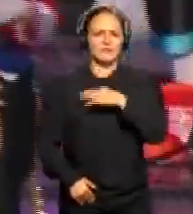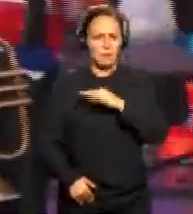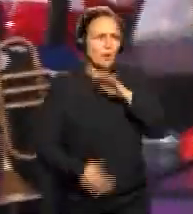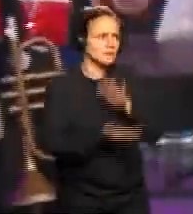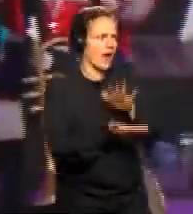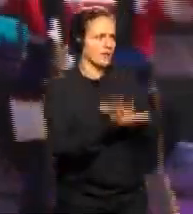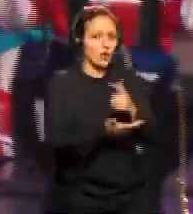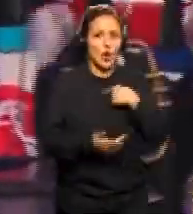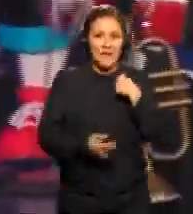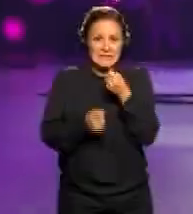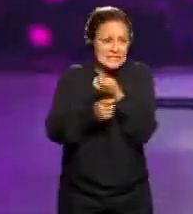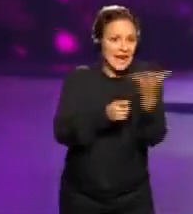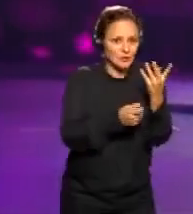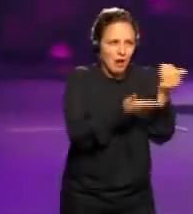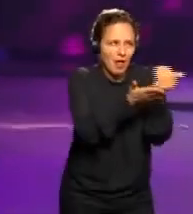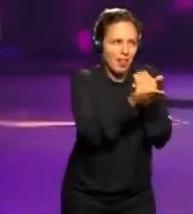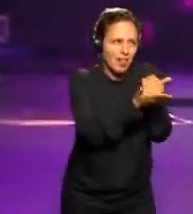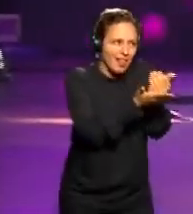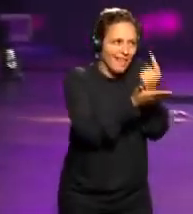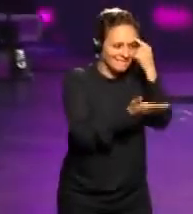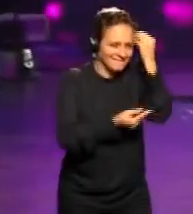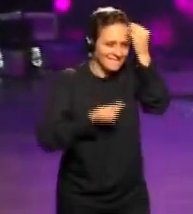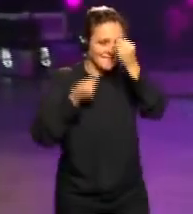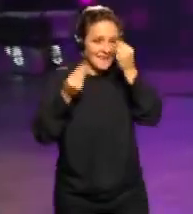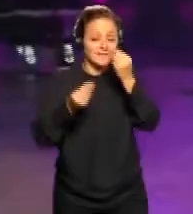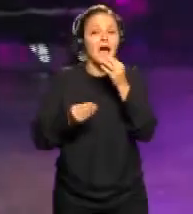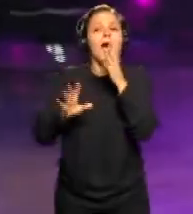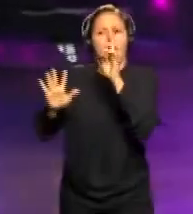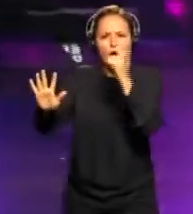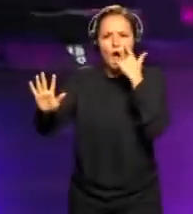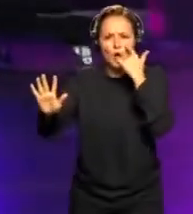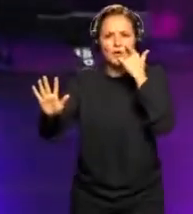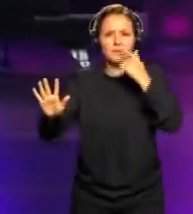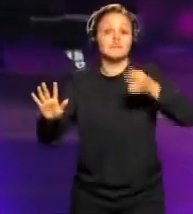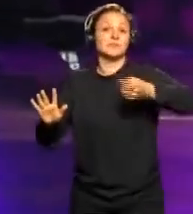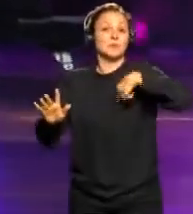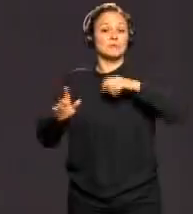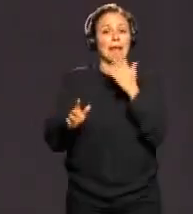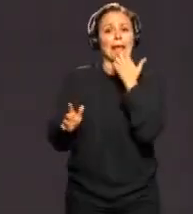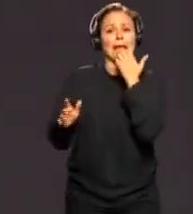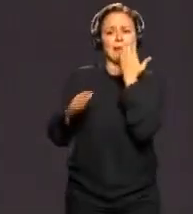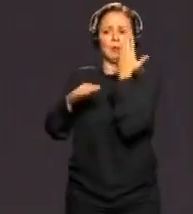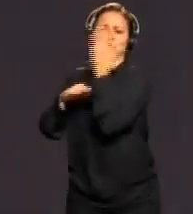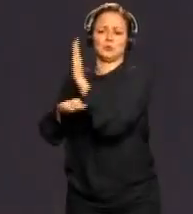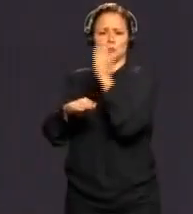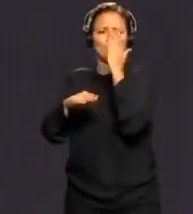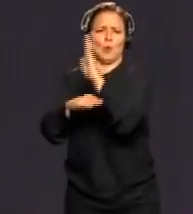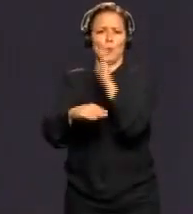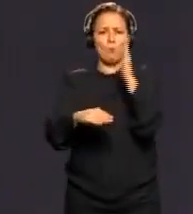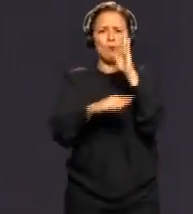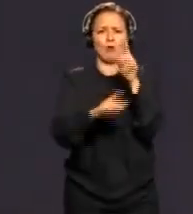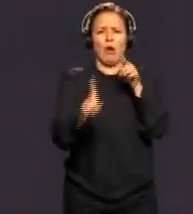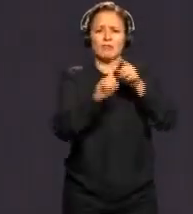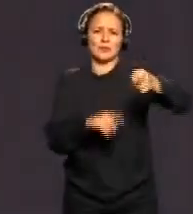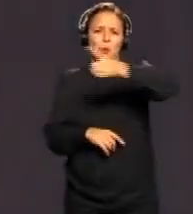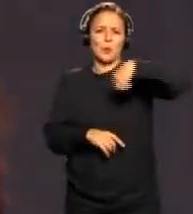en todo lo demás. Oh, oh, ahora le vamos a poner unos cuantos ejemplos para que entiendan